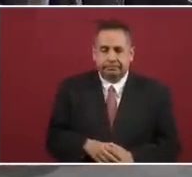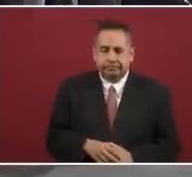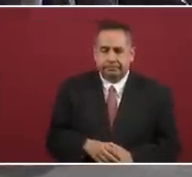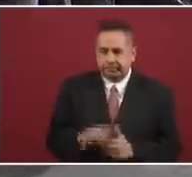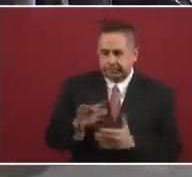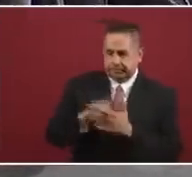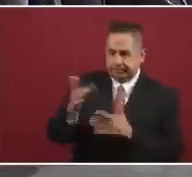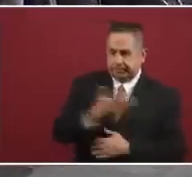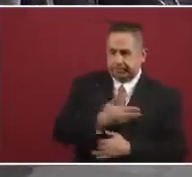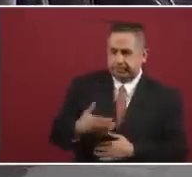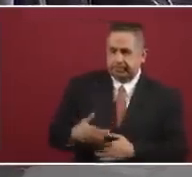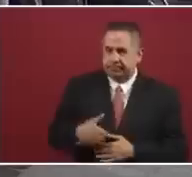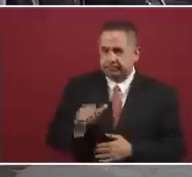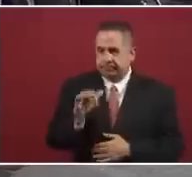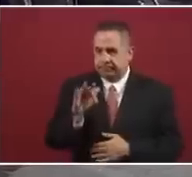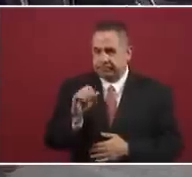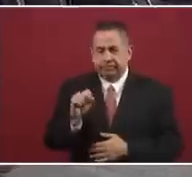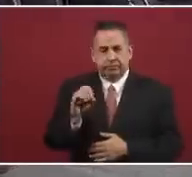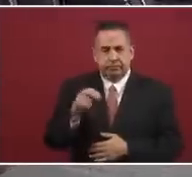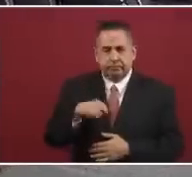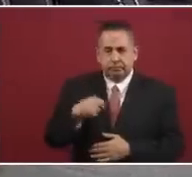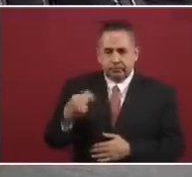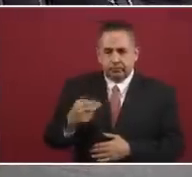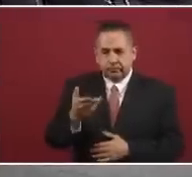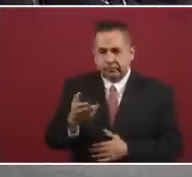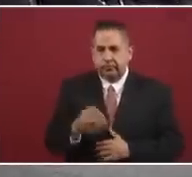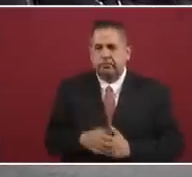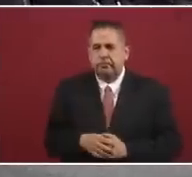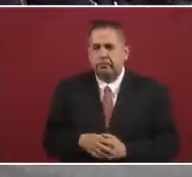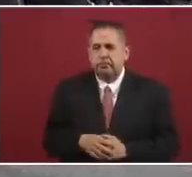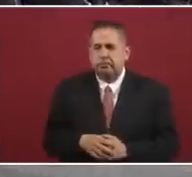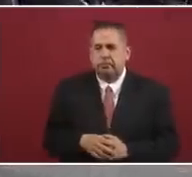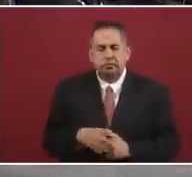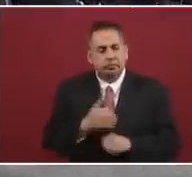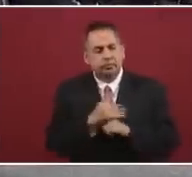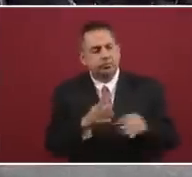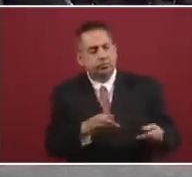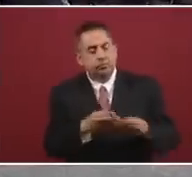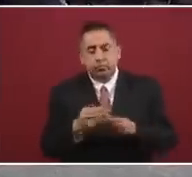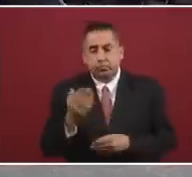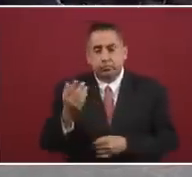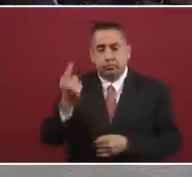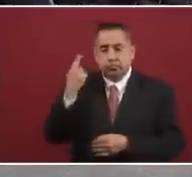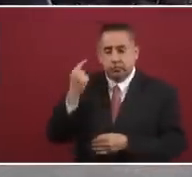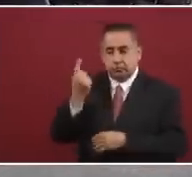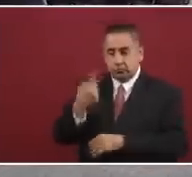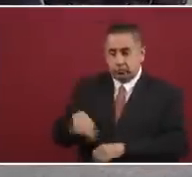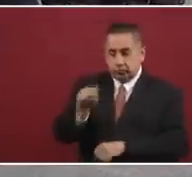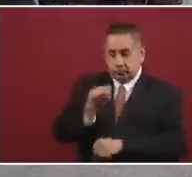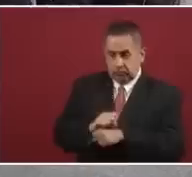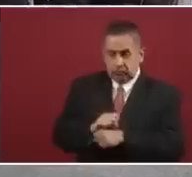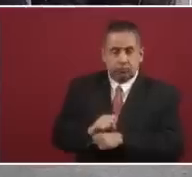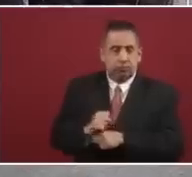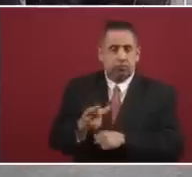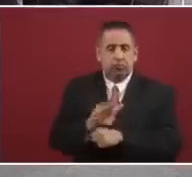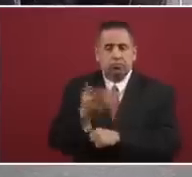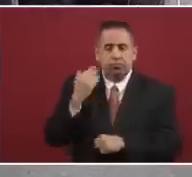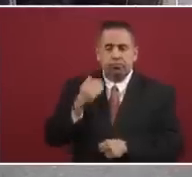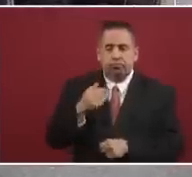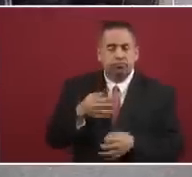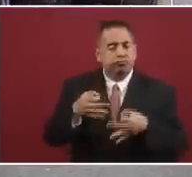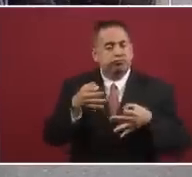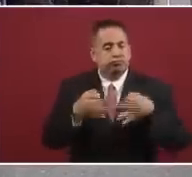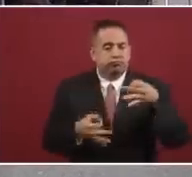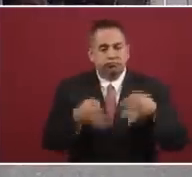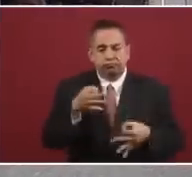Gracias, presidente. Alfonso Basilio, de Político.mx. Tenemos información de que la semana pasada el Tribunal